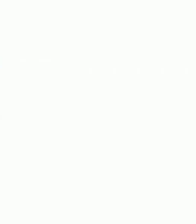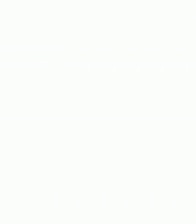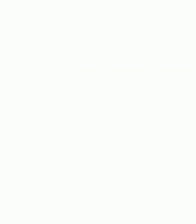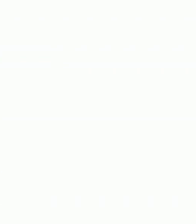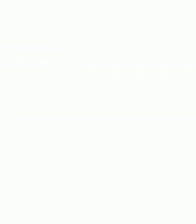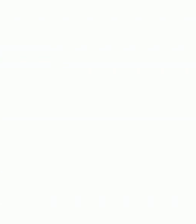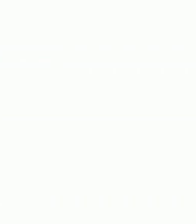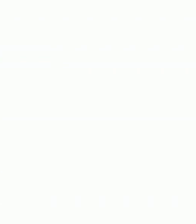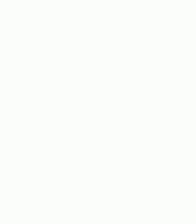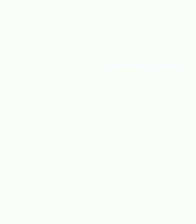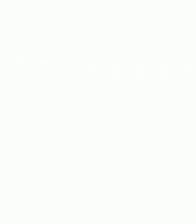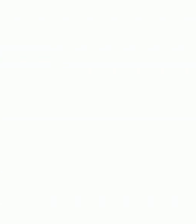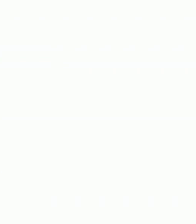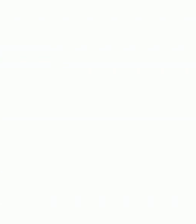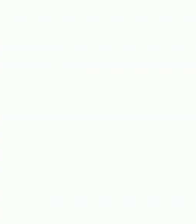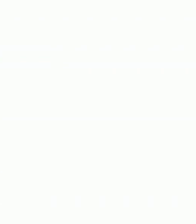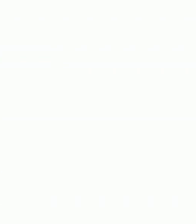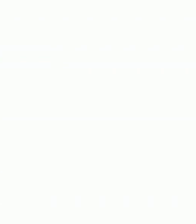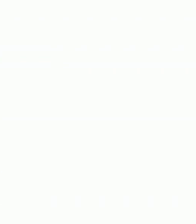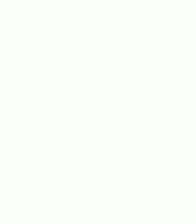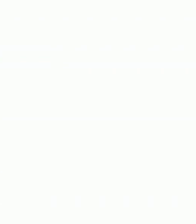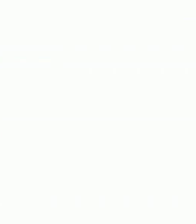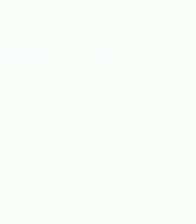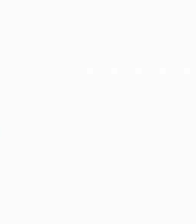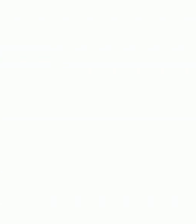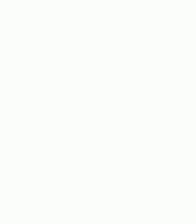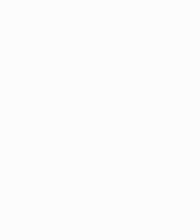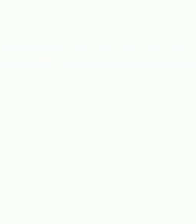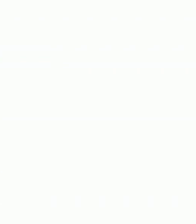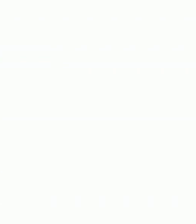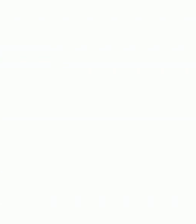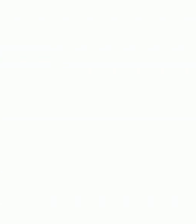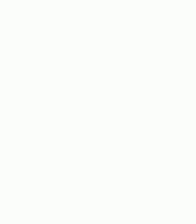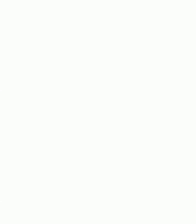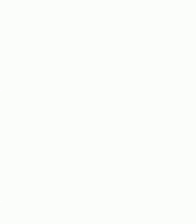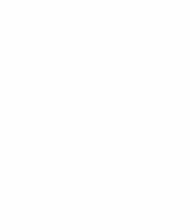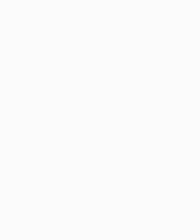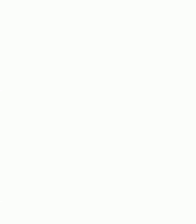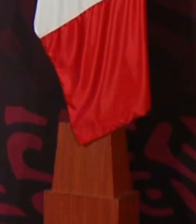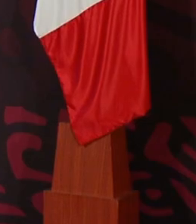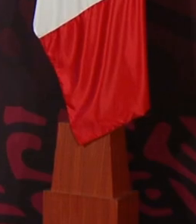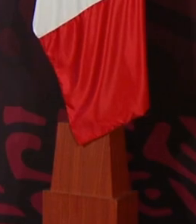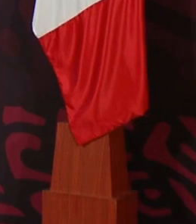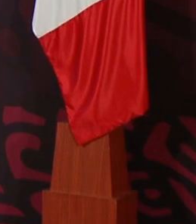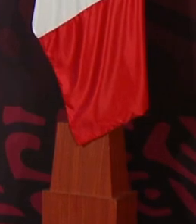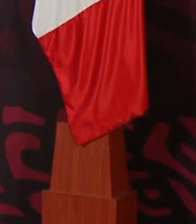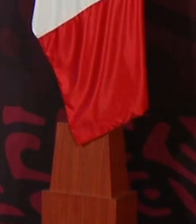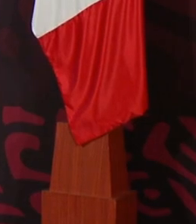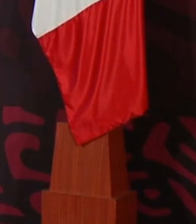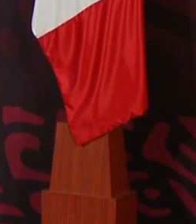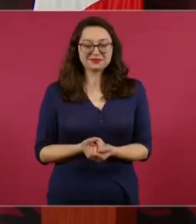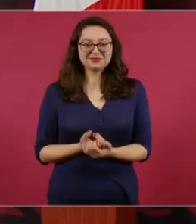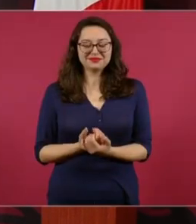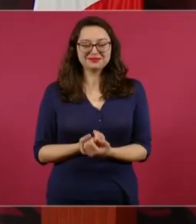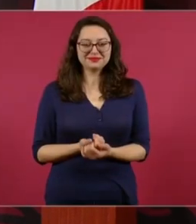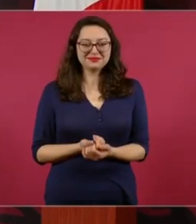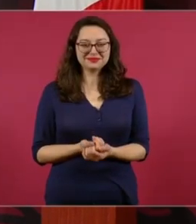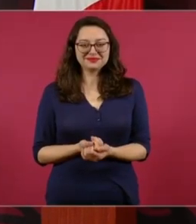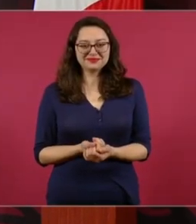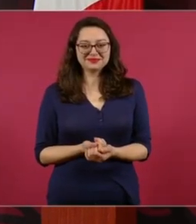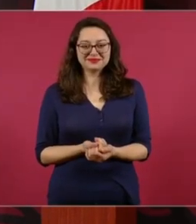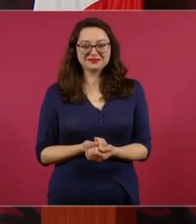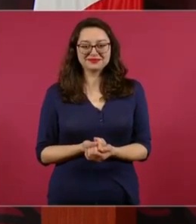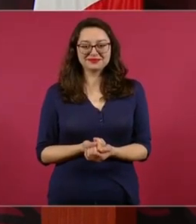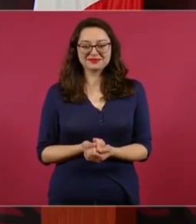se mantuvo. Enrique, le mando un saludo y un abrazo a